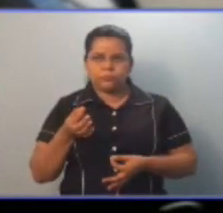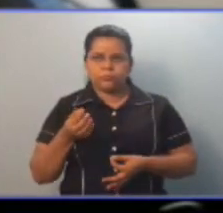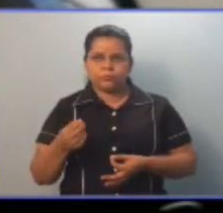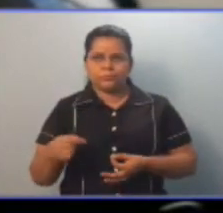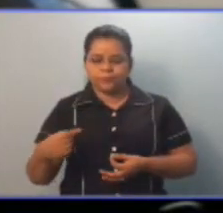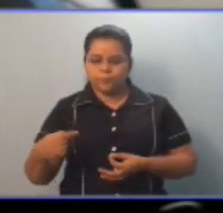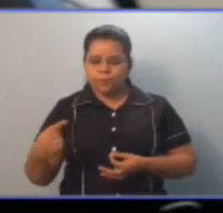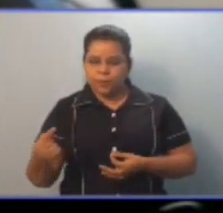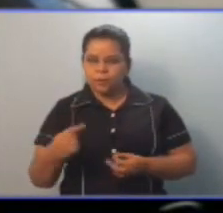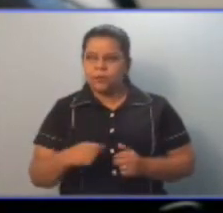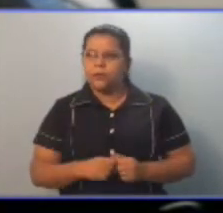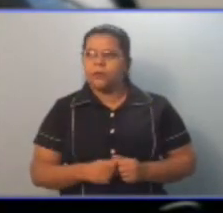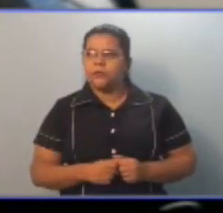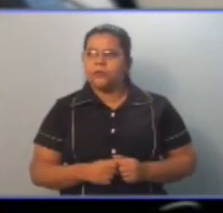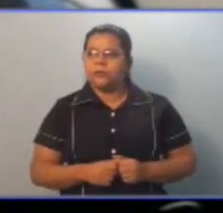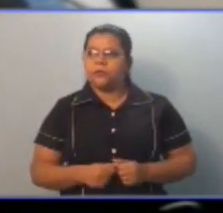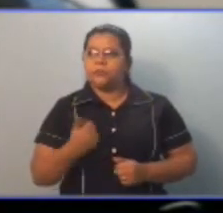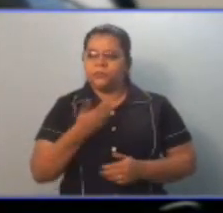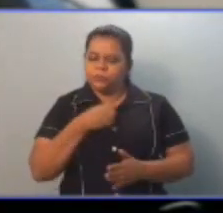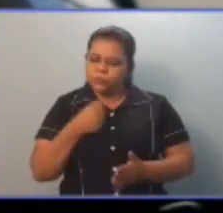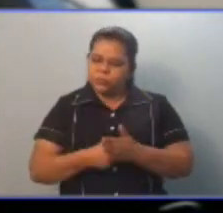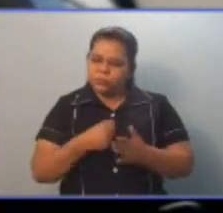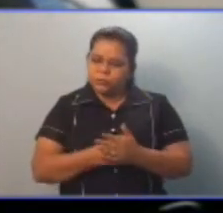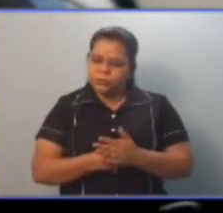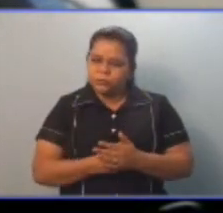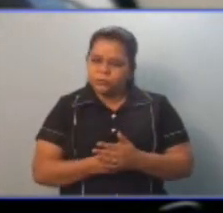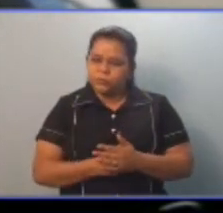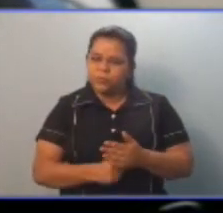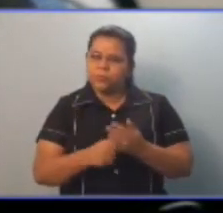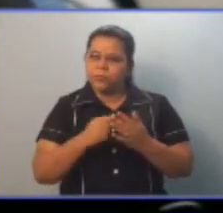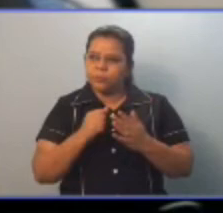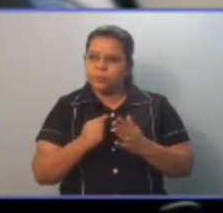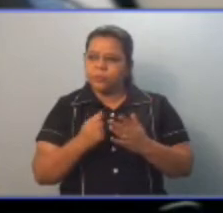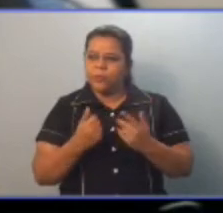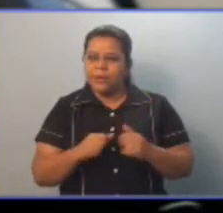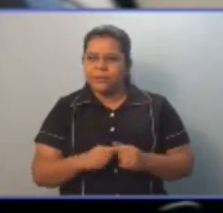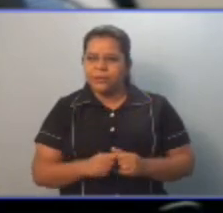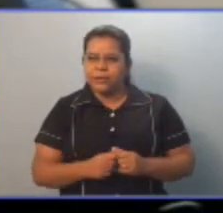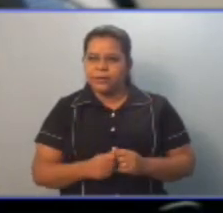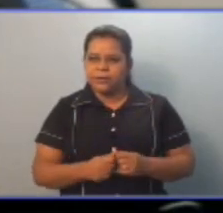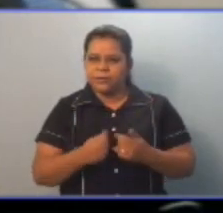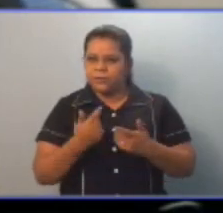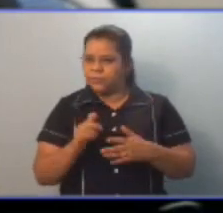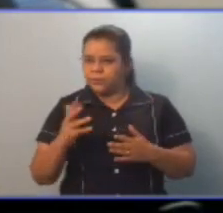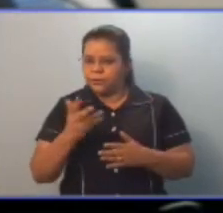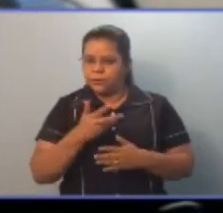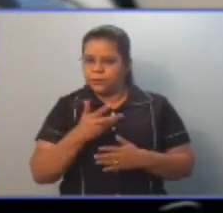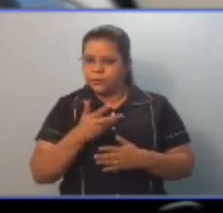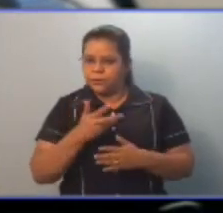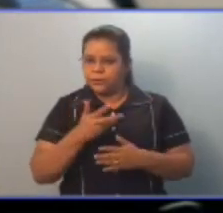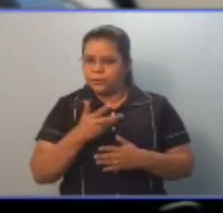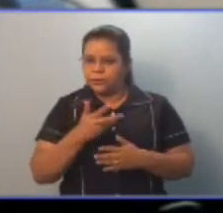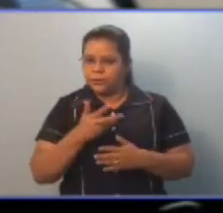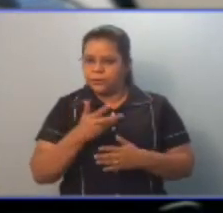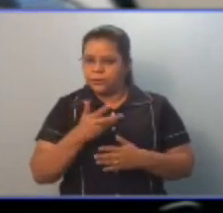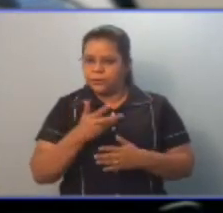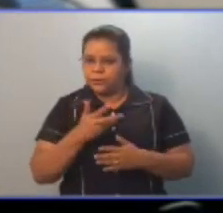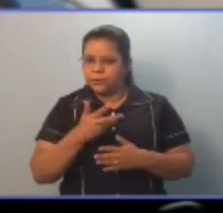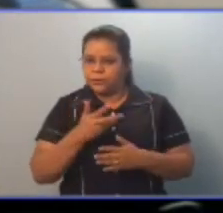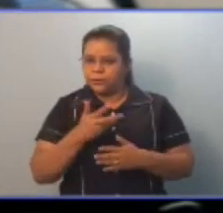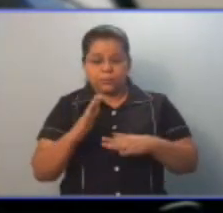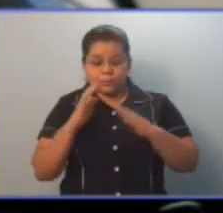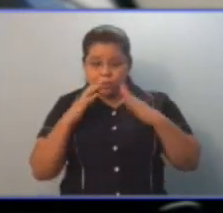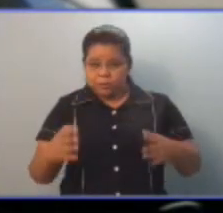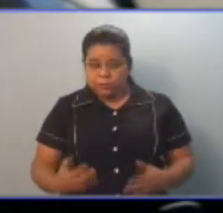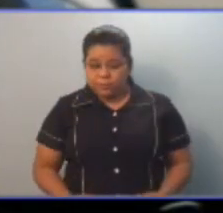siempre se lucha por evitar el nepotismo, y estamos pendientes, por lo menos en la Asamblea,